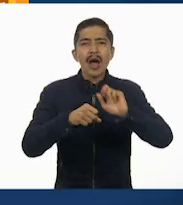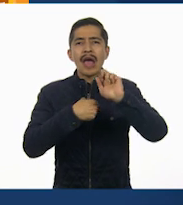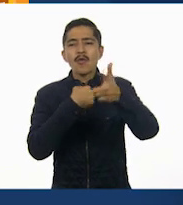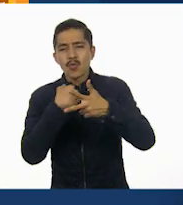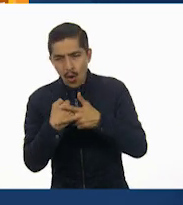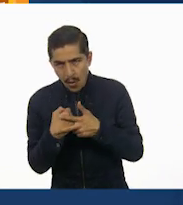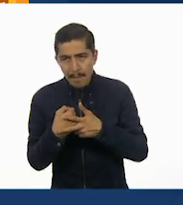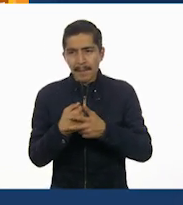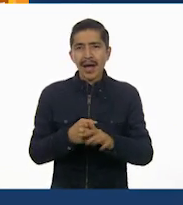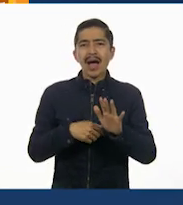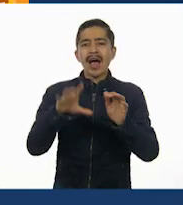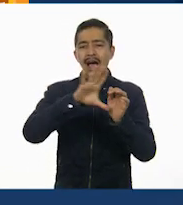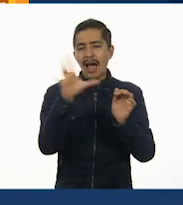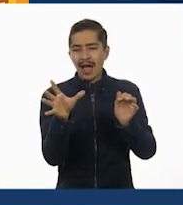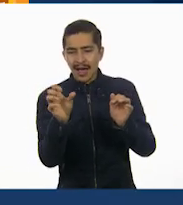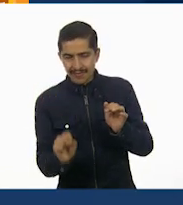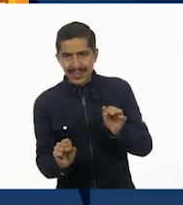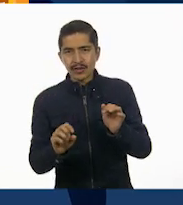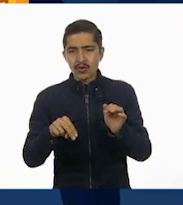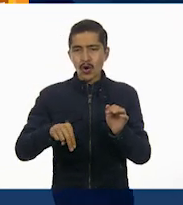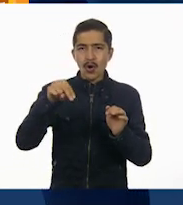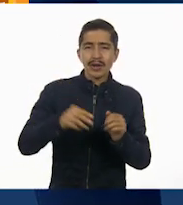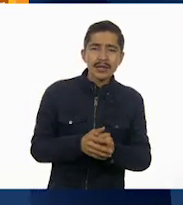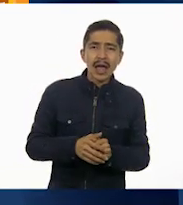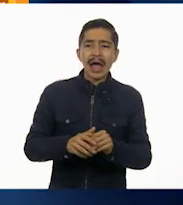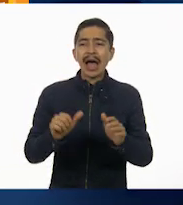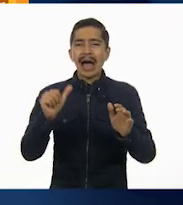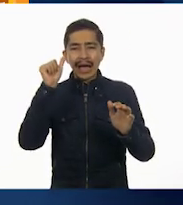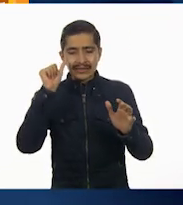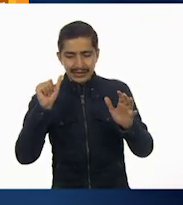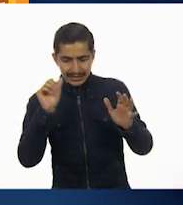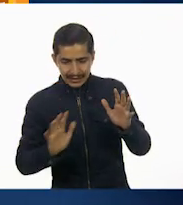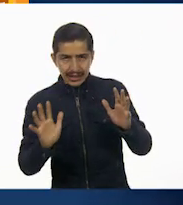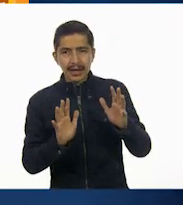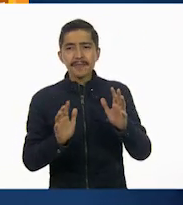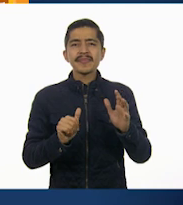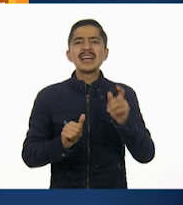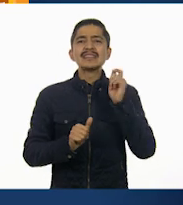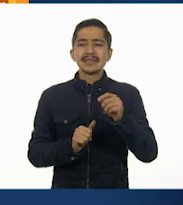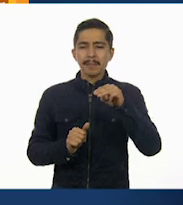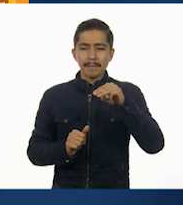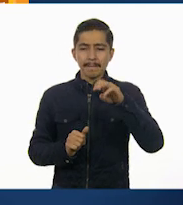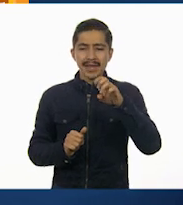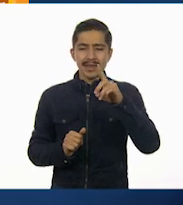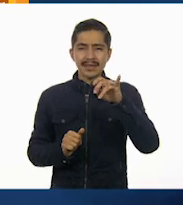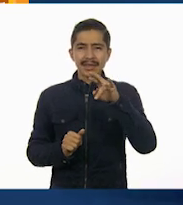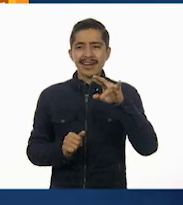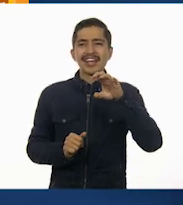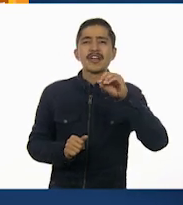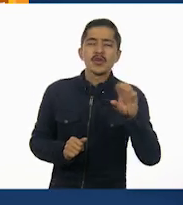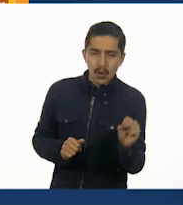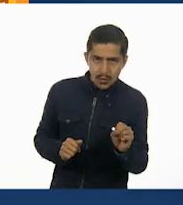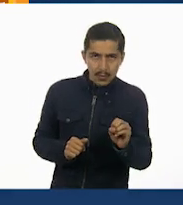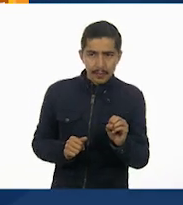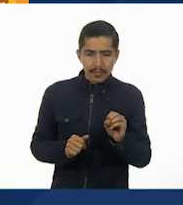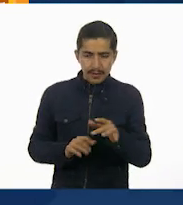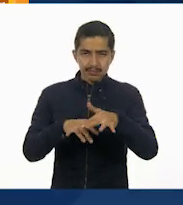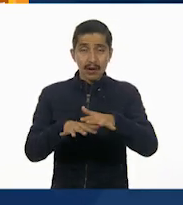Europa, África del Norte, Asia Menor y toda la cuenca del Mediterráneo.